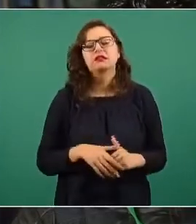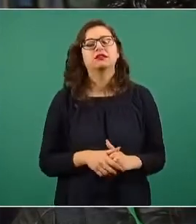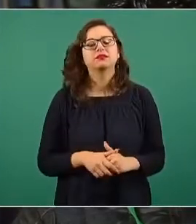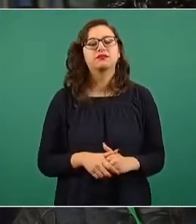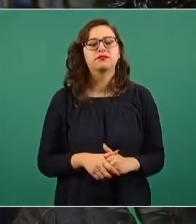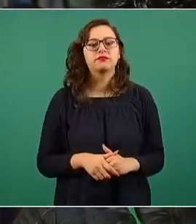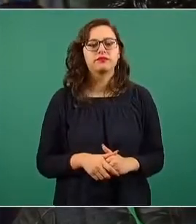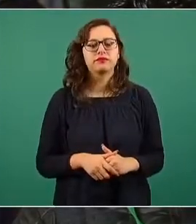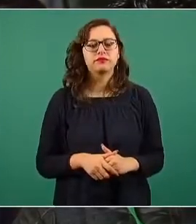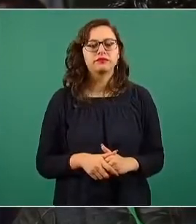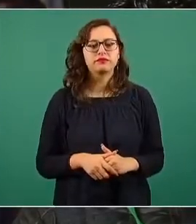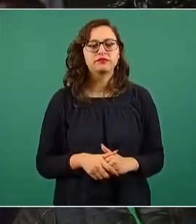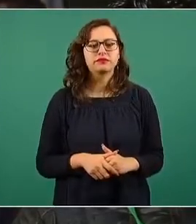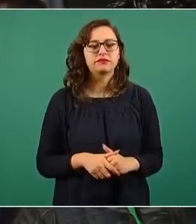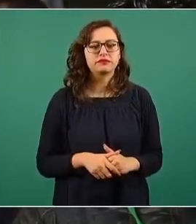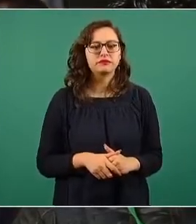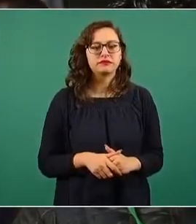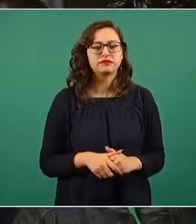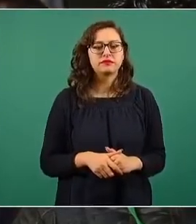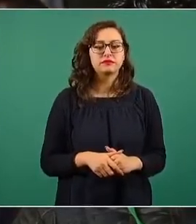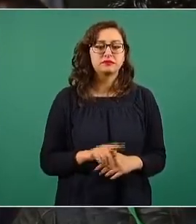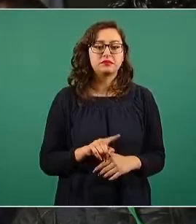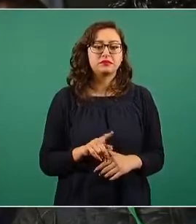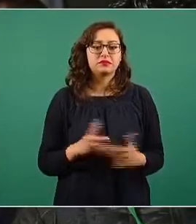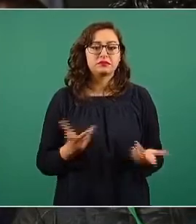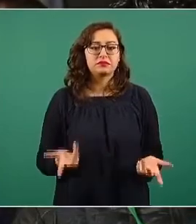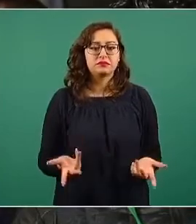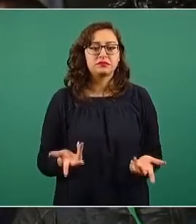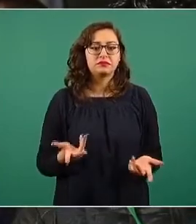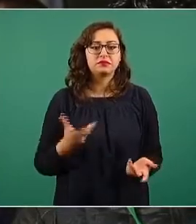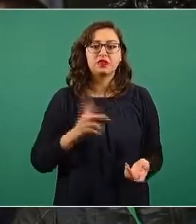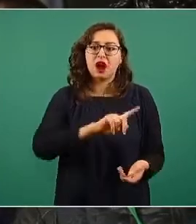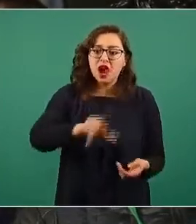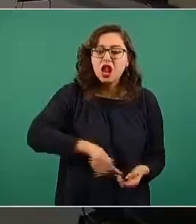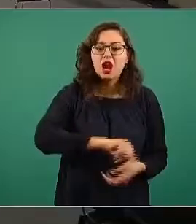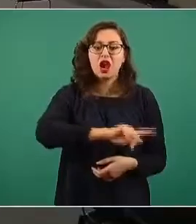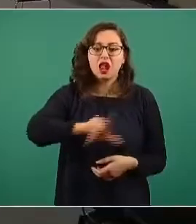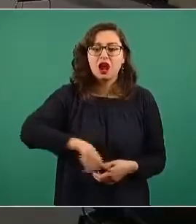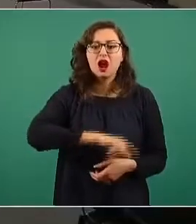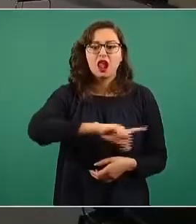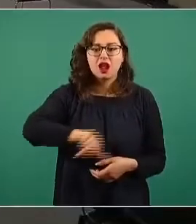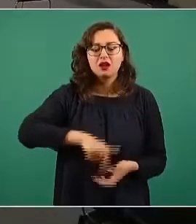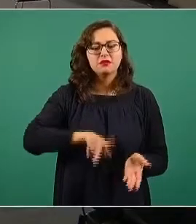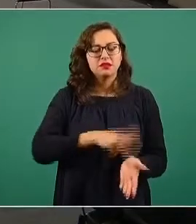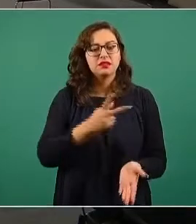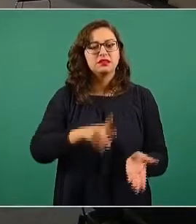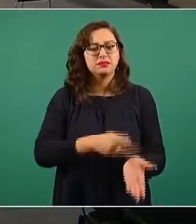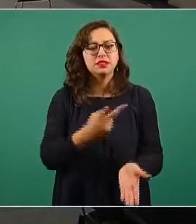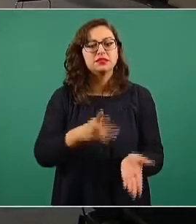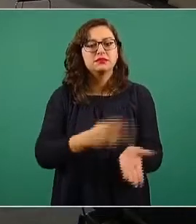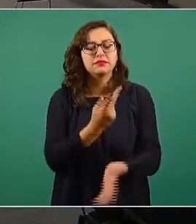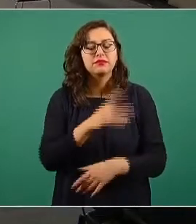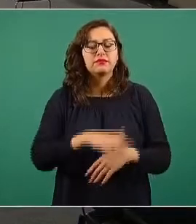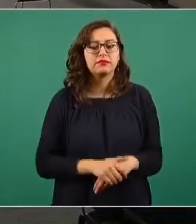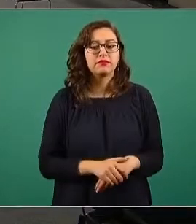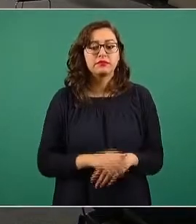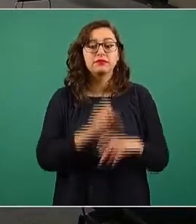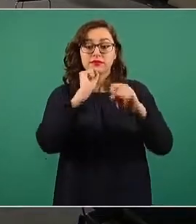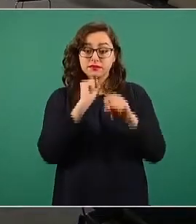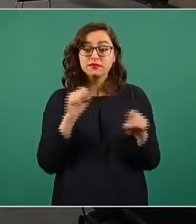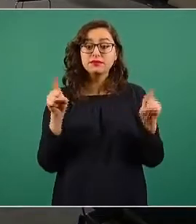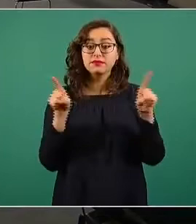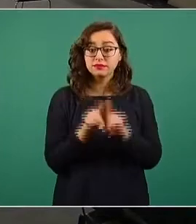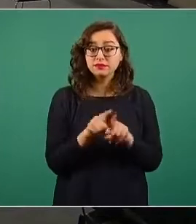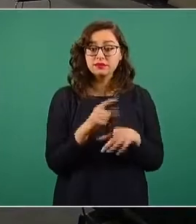y se las hacen textualmente, así lo dicen, se las hacen cansada, secretario. También demandan que haya una revisión en ese